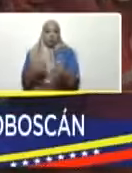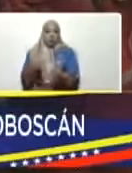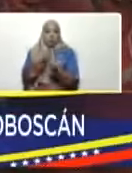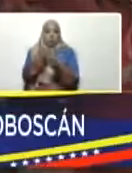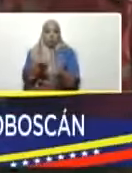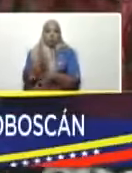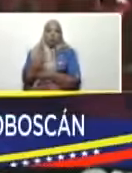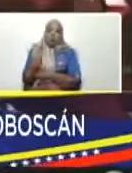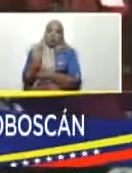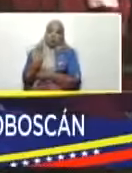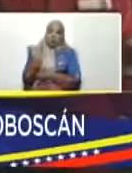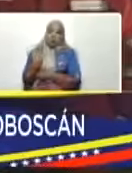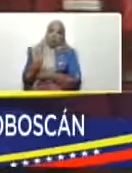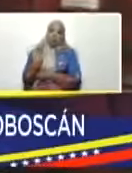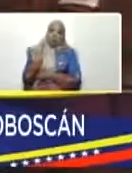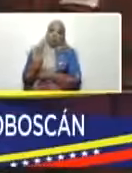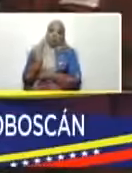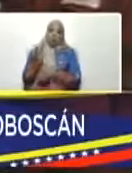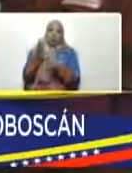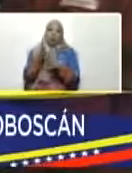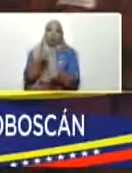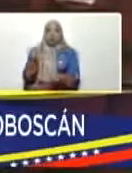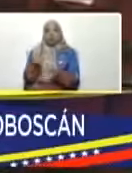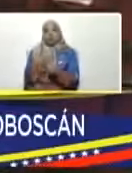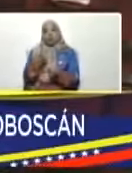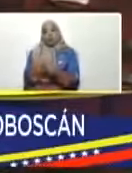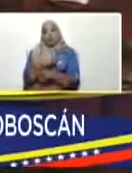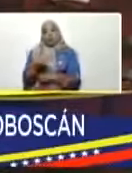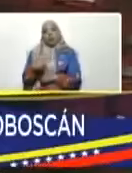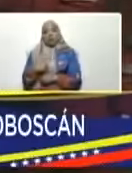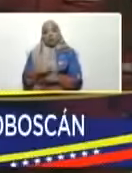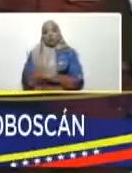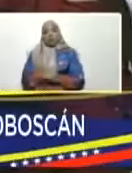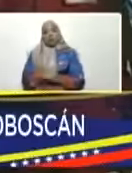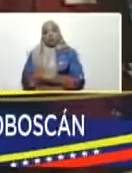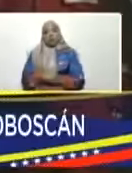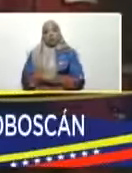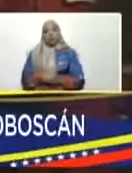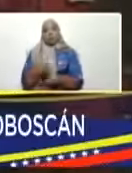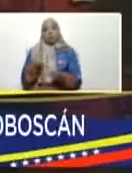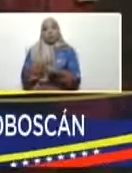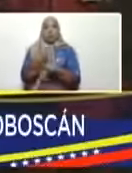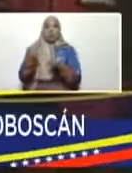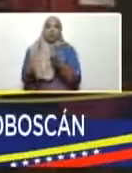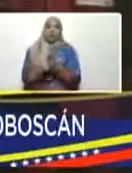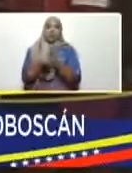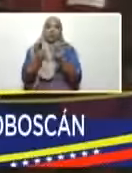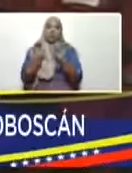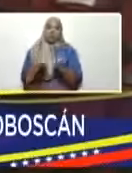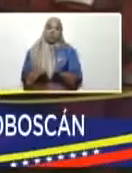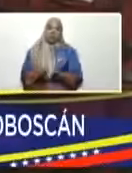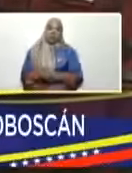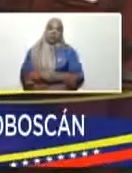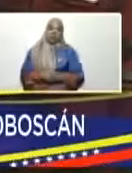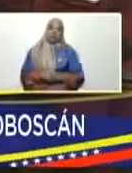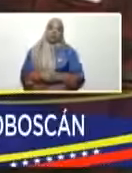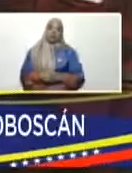la Asamblea Nacional, cumplimiento de nuestra Constitución, nuestras leyes, hizo una extensión